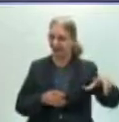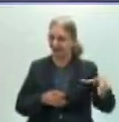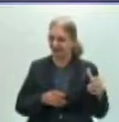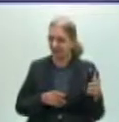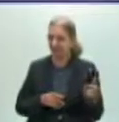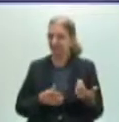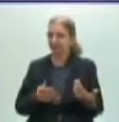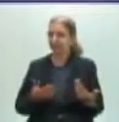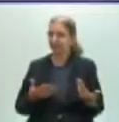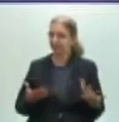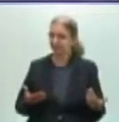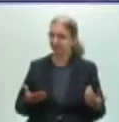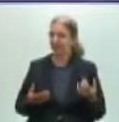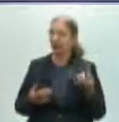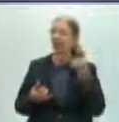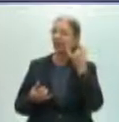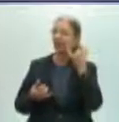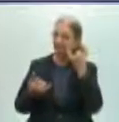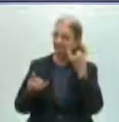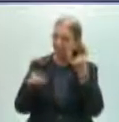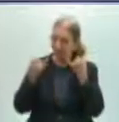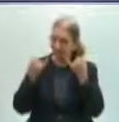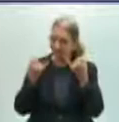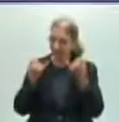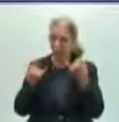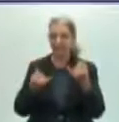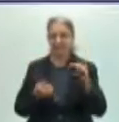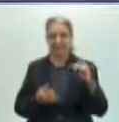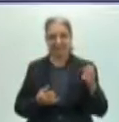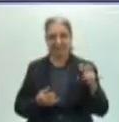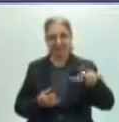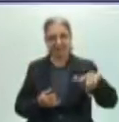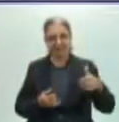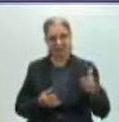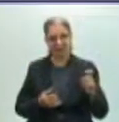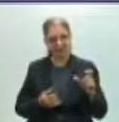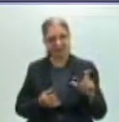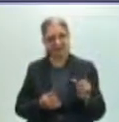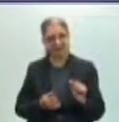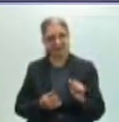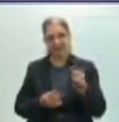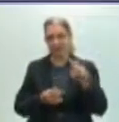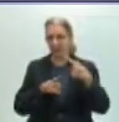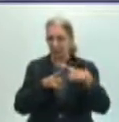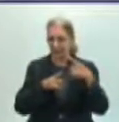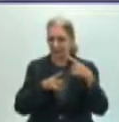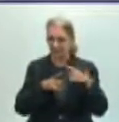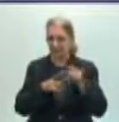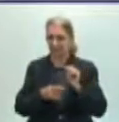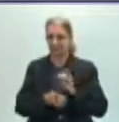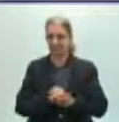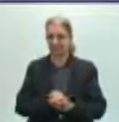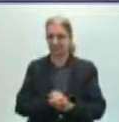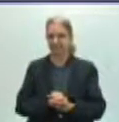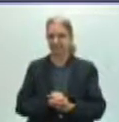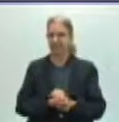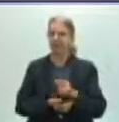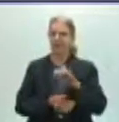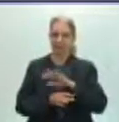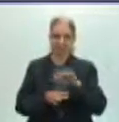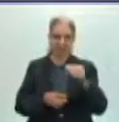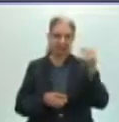fíjense, volvimos a identificar la siembra de malanga como el color carmelita, que ya ustedes conocen